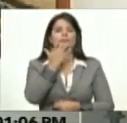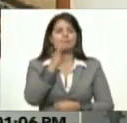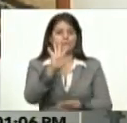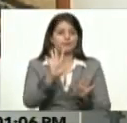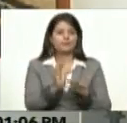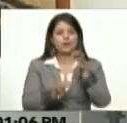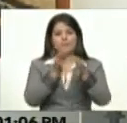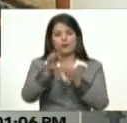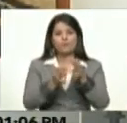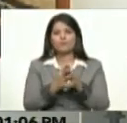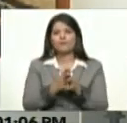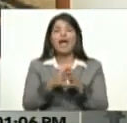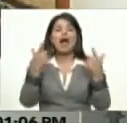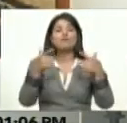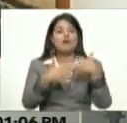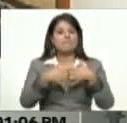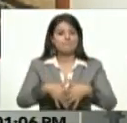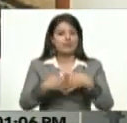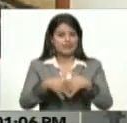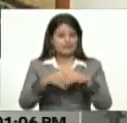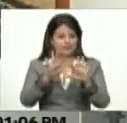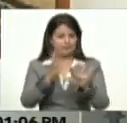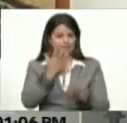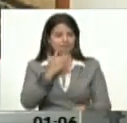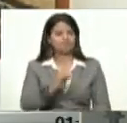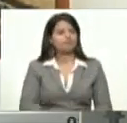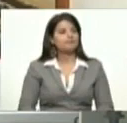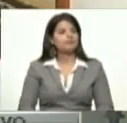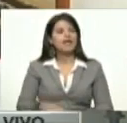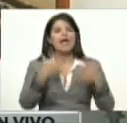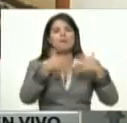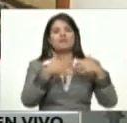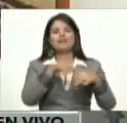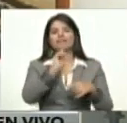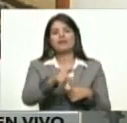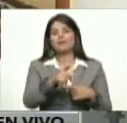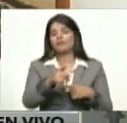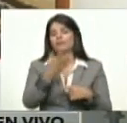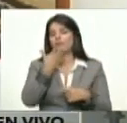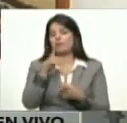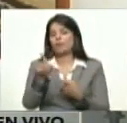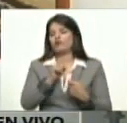empresas, para poner un ejemplo, deberían pagar un impuesto sobre 100 bolívares,